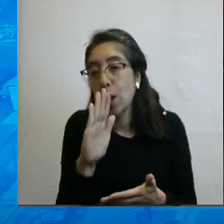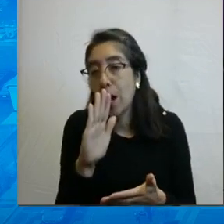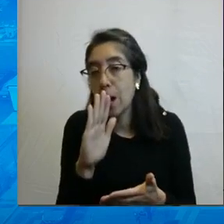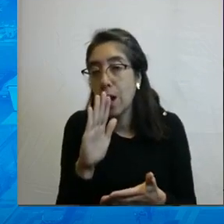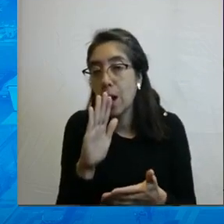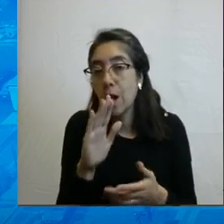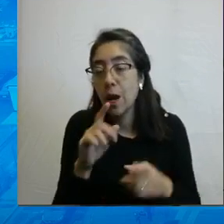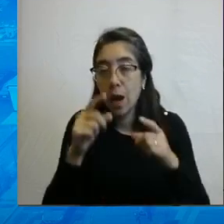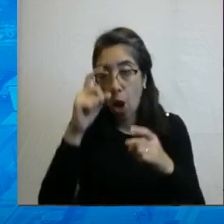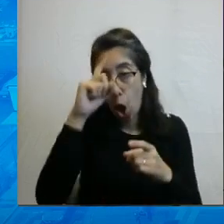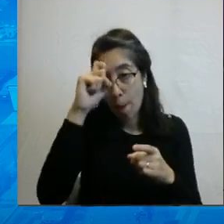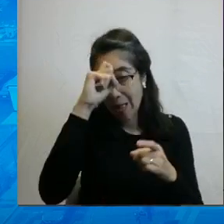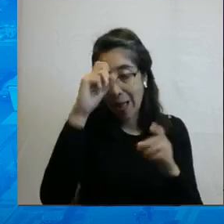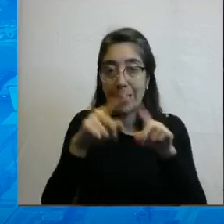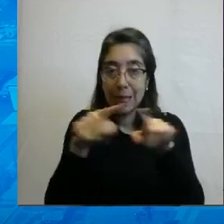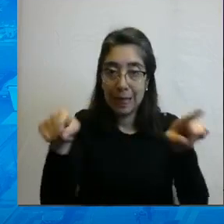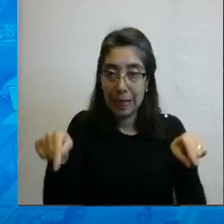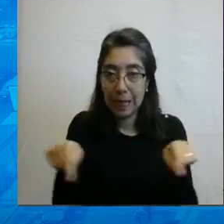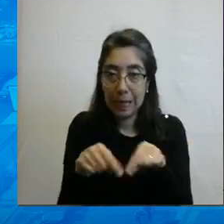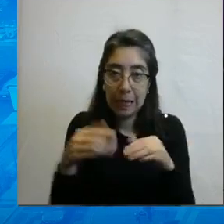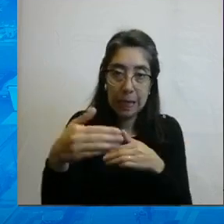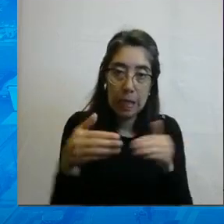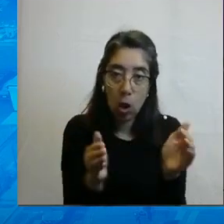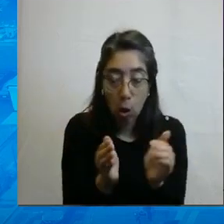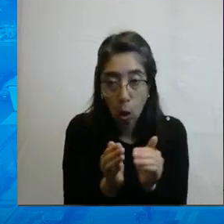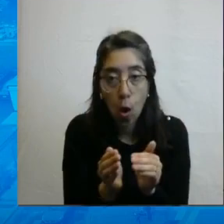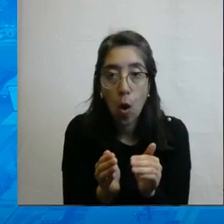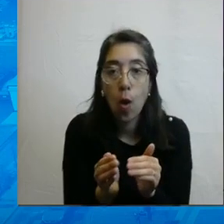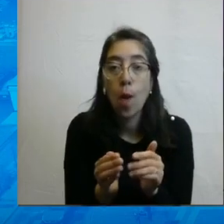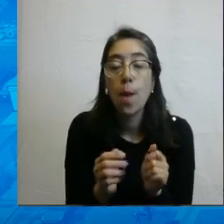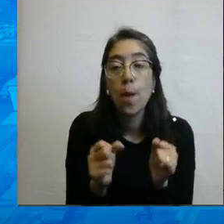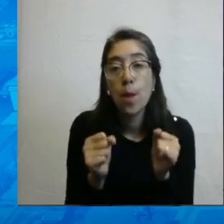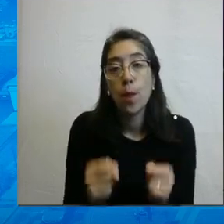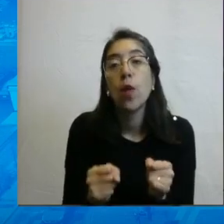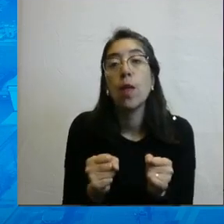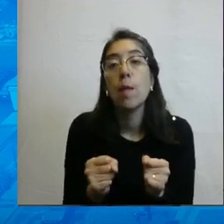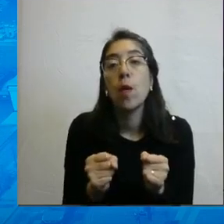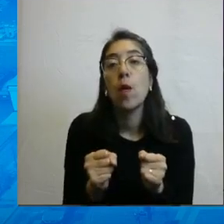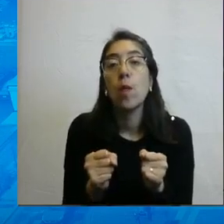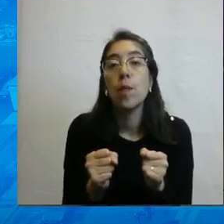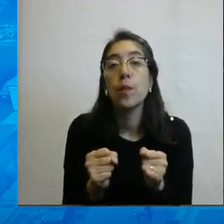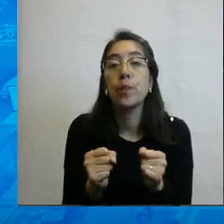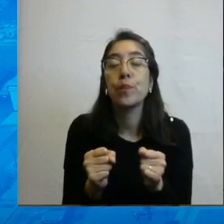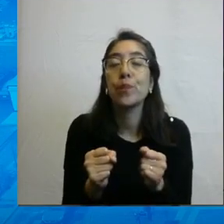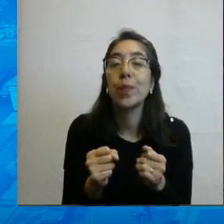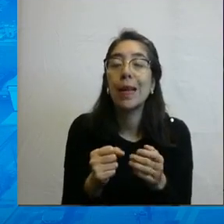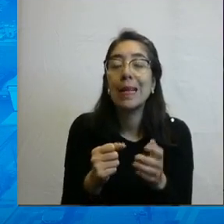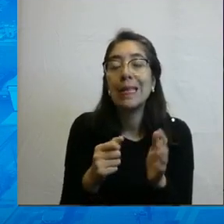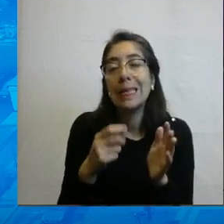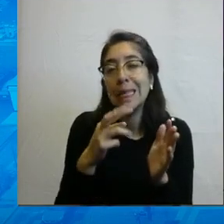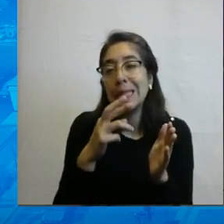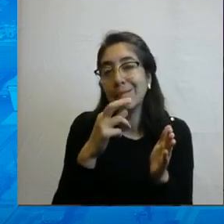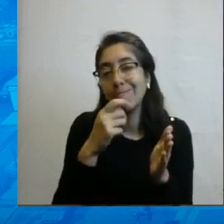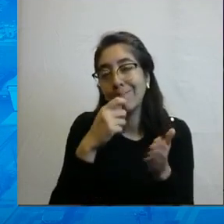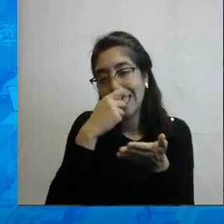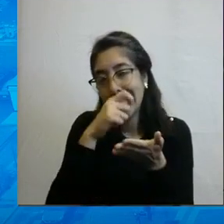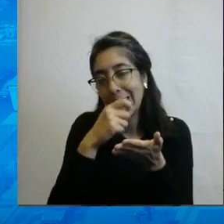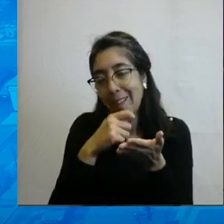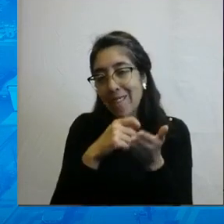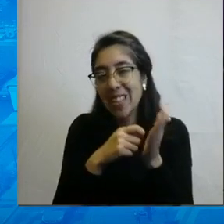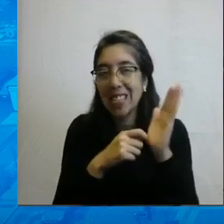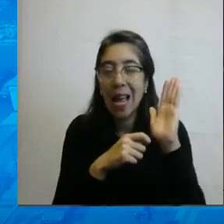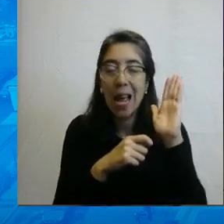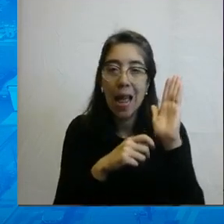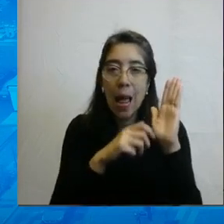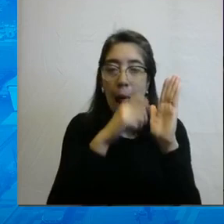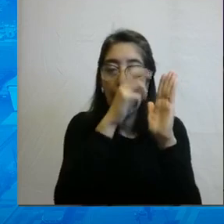y obviamente tenemos que hacer un plan de trabajo, hacer una nueva modificación de presupuesto y trabajar en conjunto con la corporación cómo vamos a hacer